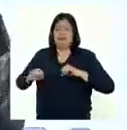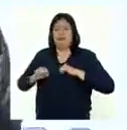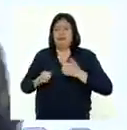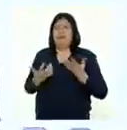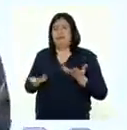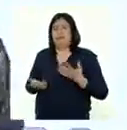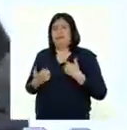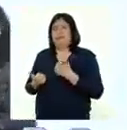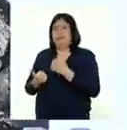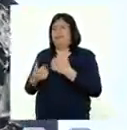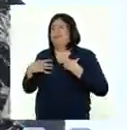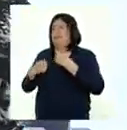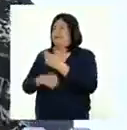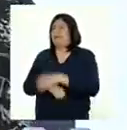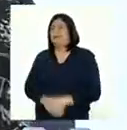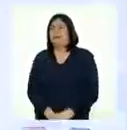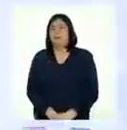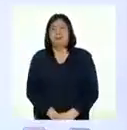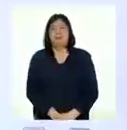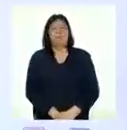y nos mantenemos recontra saludables.